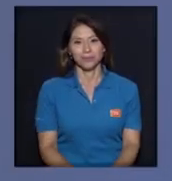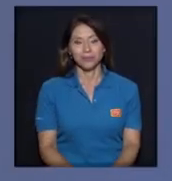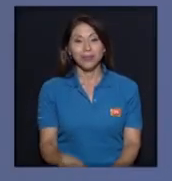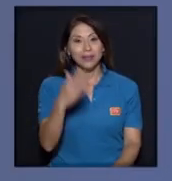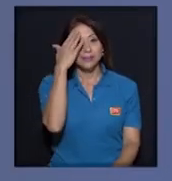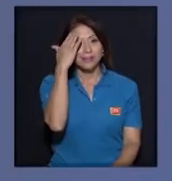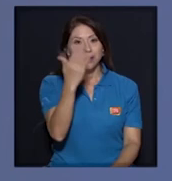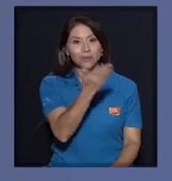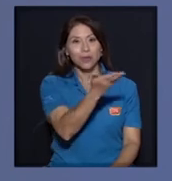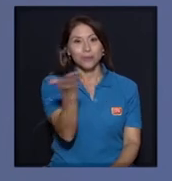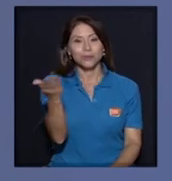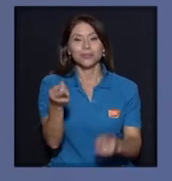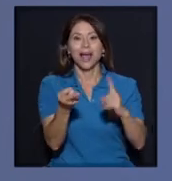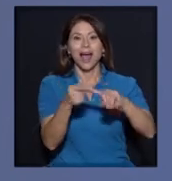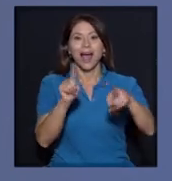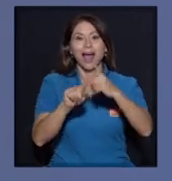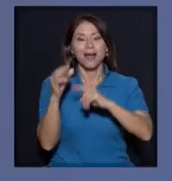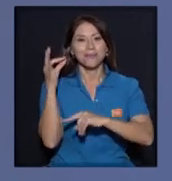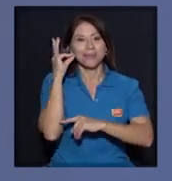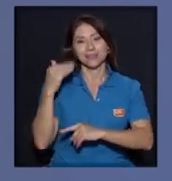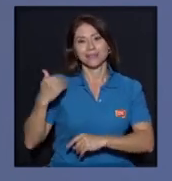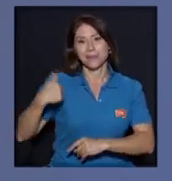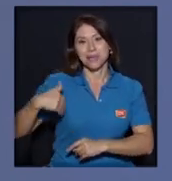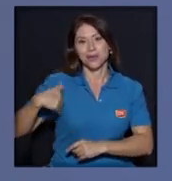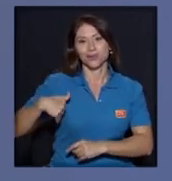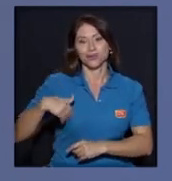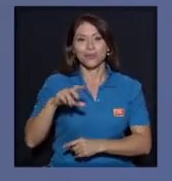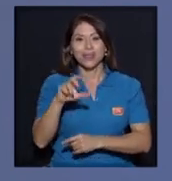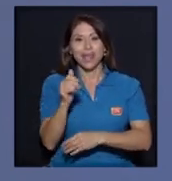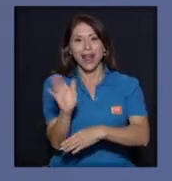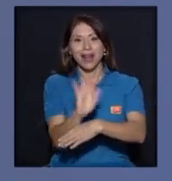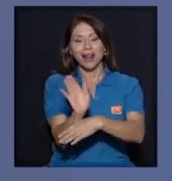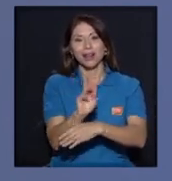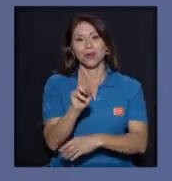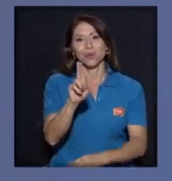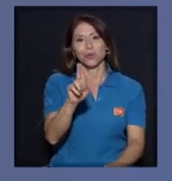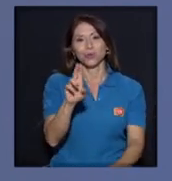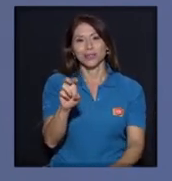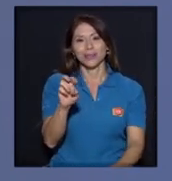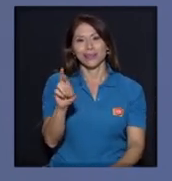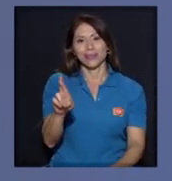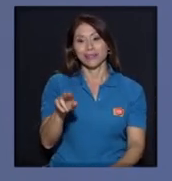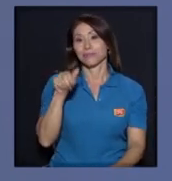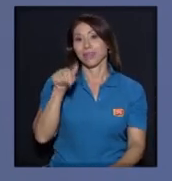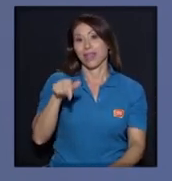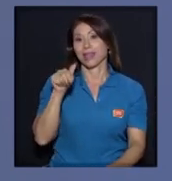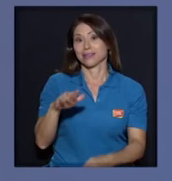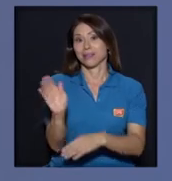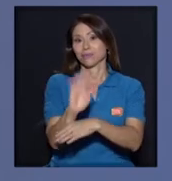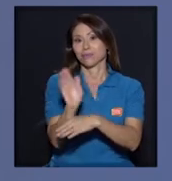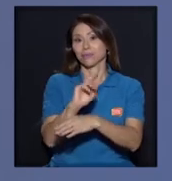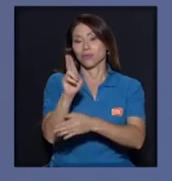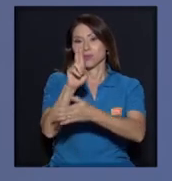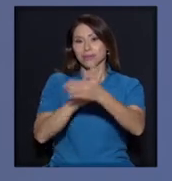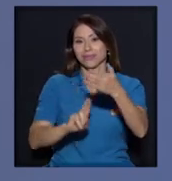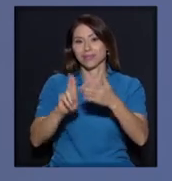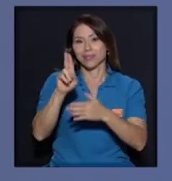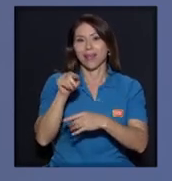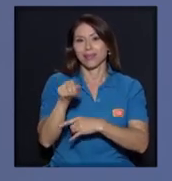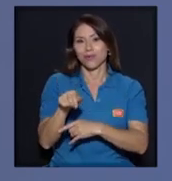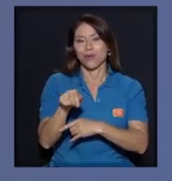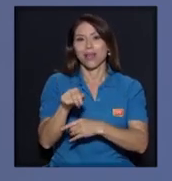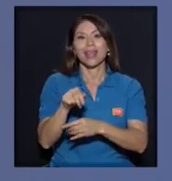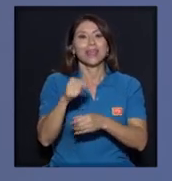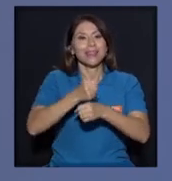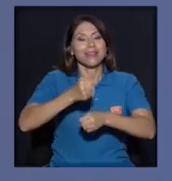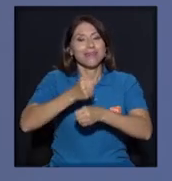Los saludamos, amigas y amigos de Canal UCR, este medio televisivo universitario que se